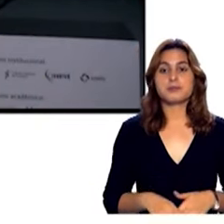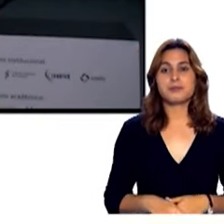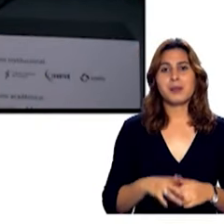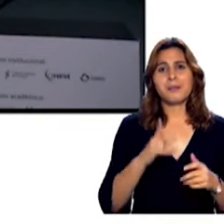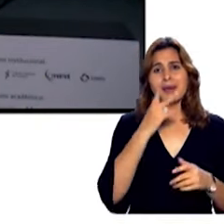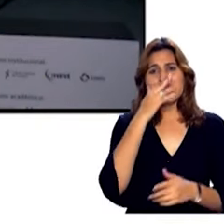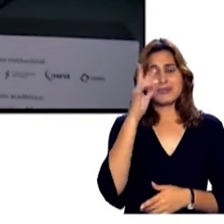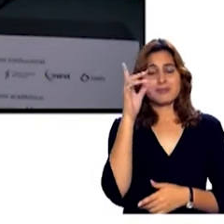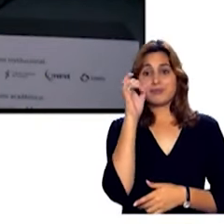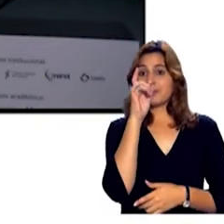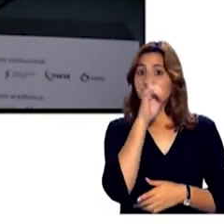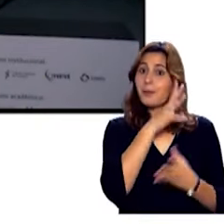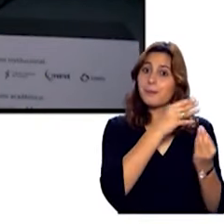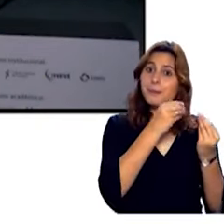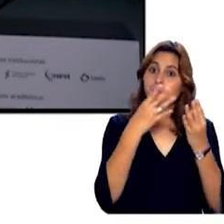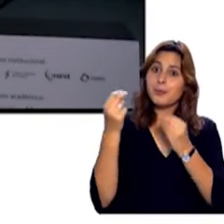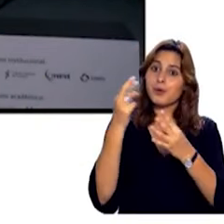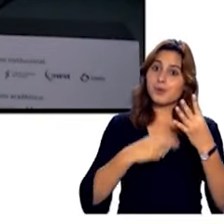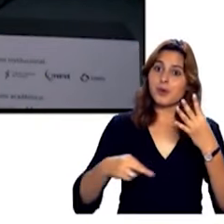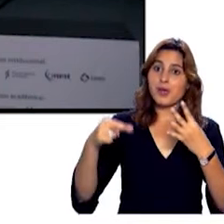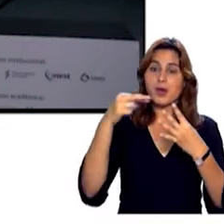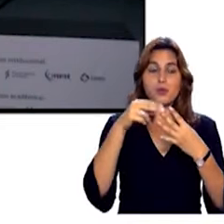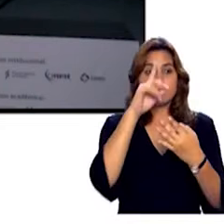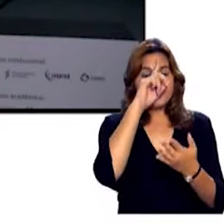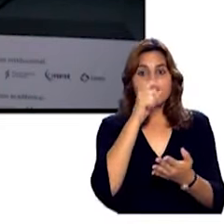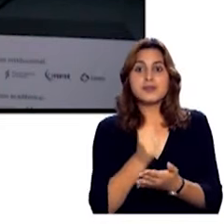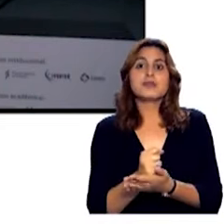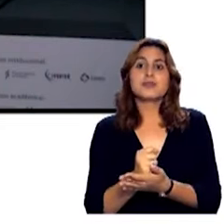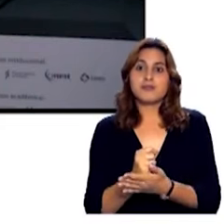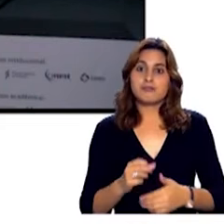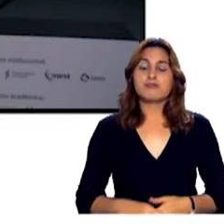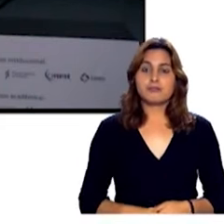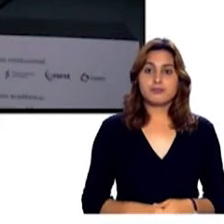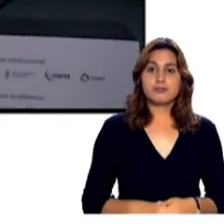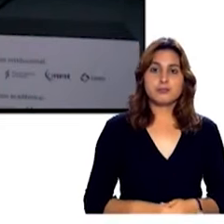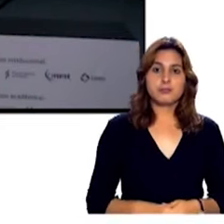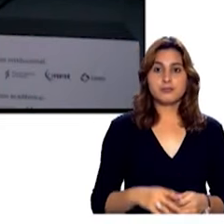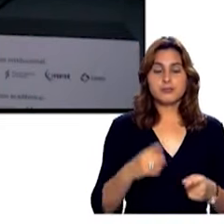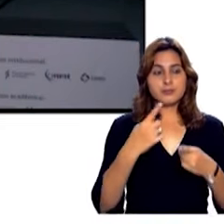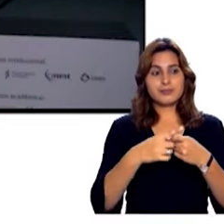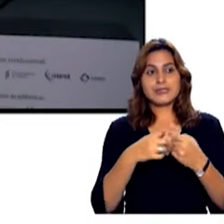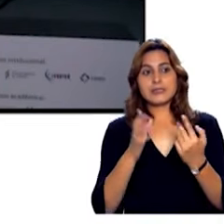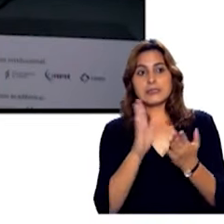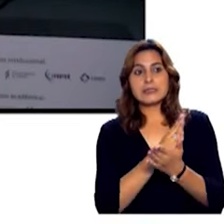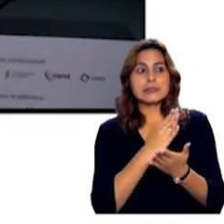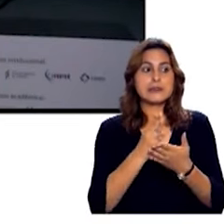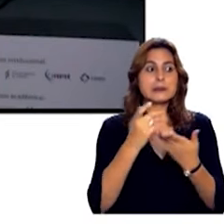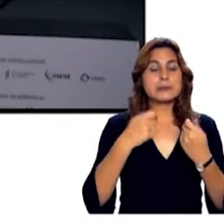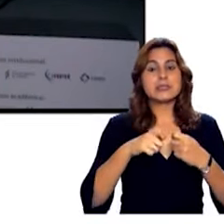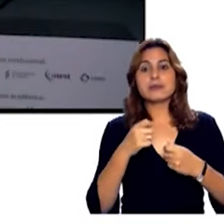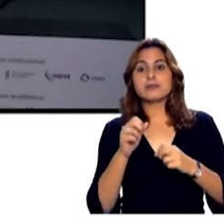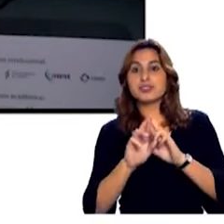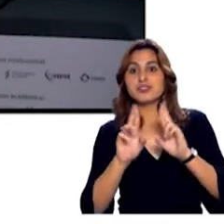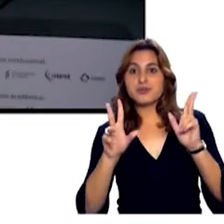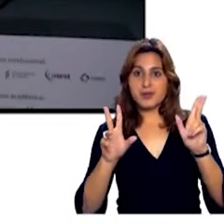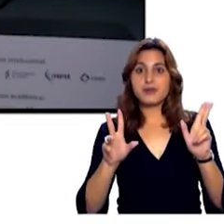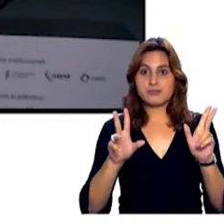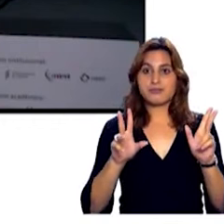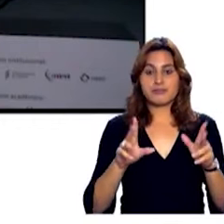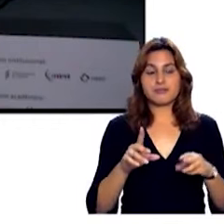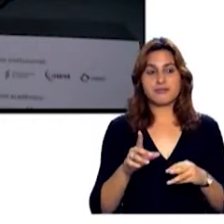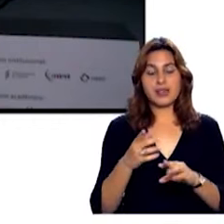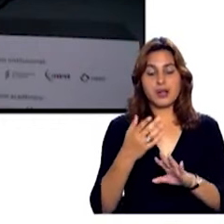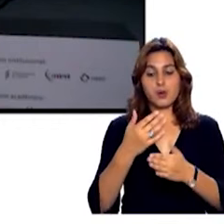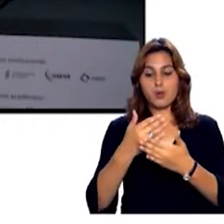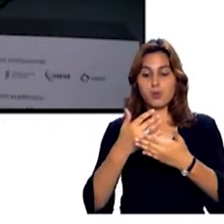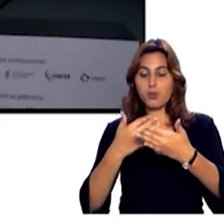recurso de casación Hao en algú Punto diferente al resto de Europa situación que se solu a partir de